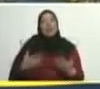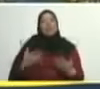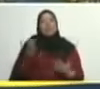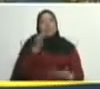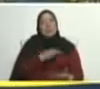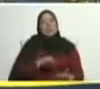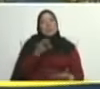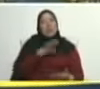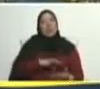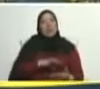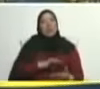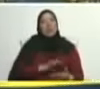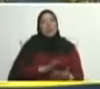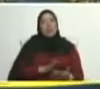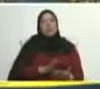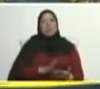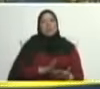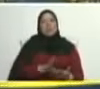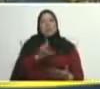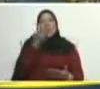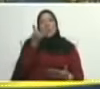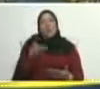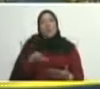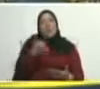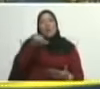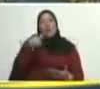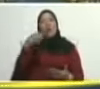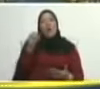señor Jorge Arriaza,